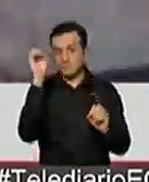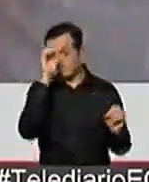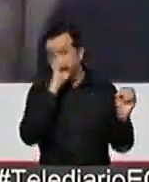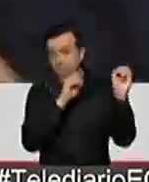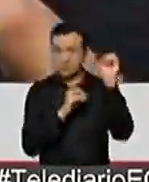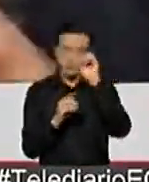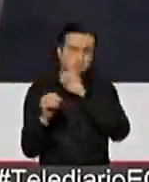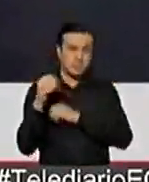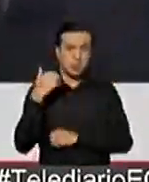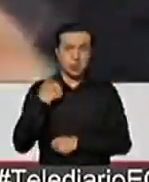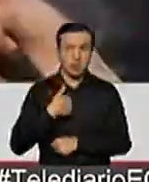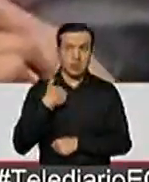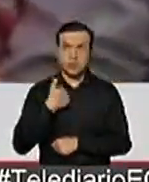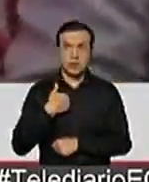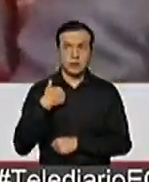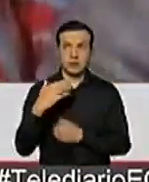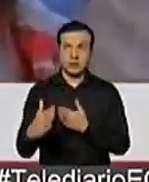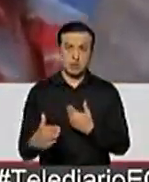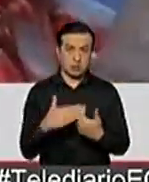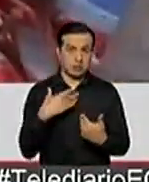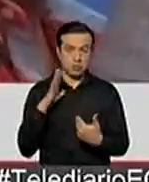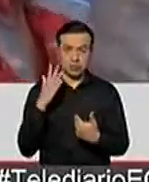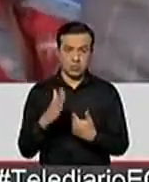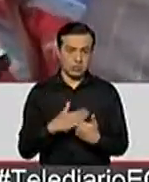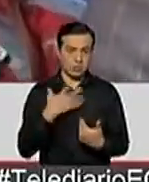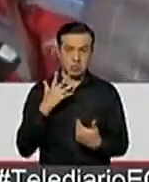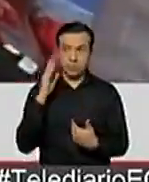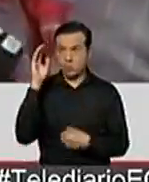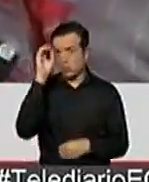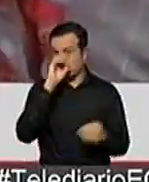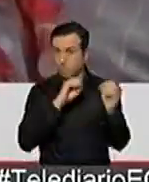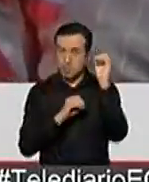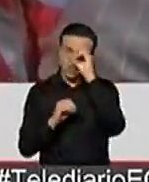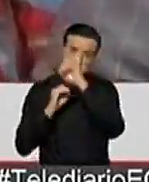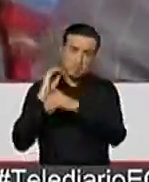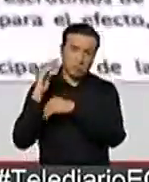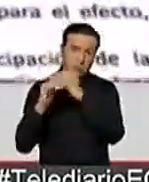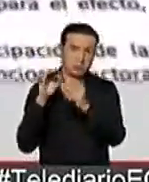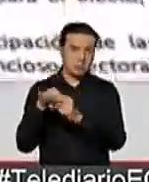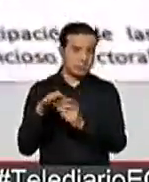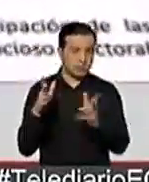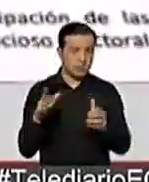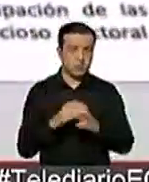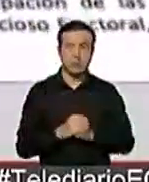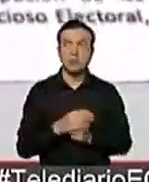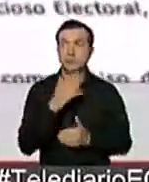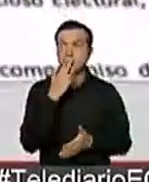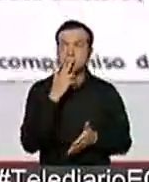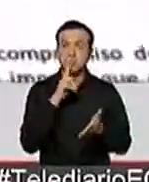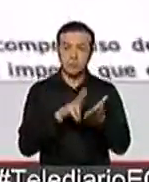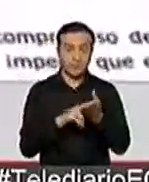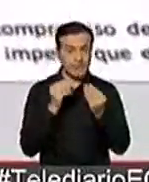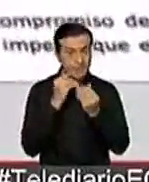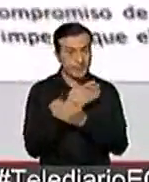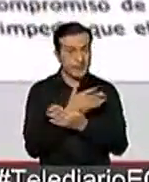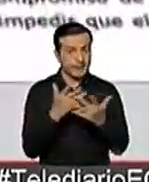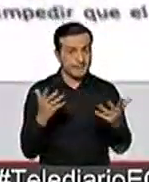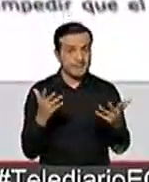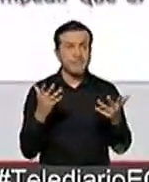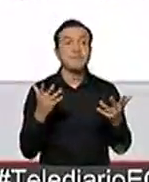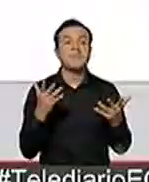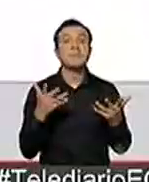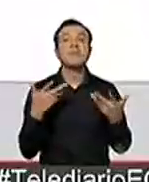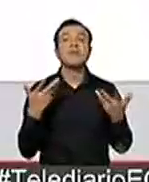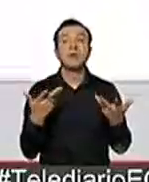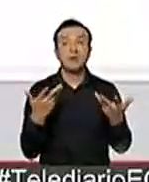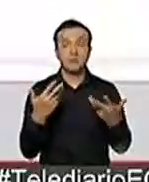Argentina no hemos tenido la invitación formal para ser observadores en el proceso electoral. Gracias. En el comunicado también se afirma que existe un reparto